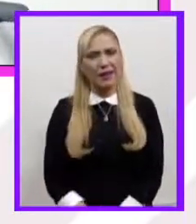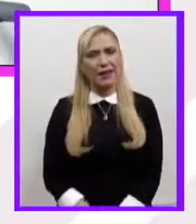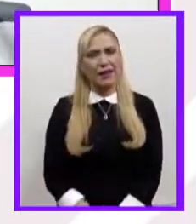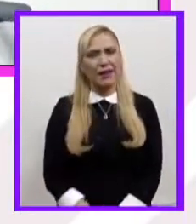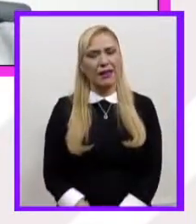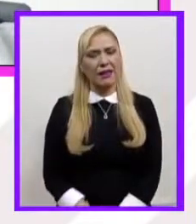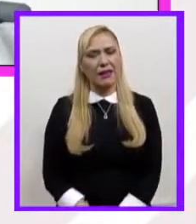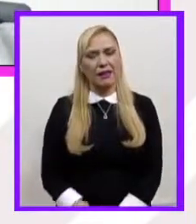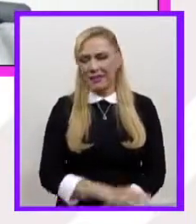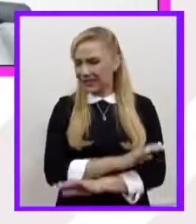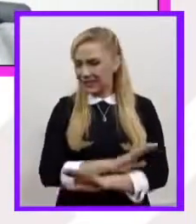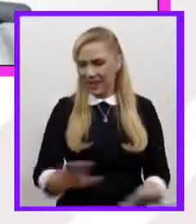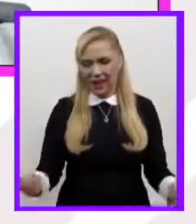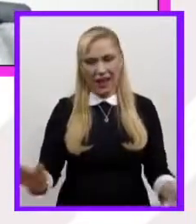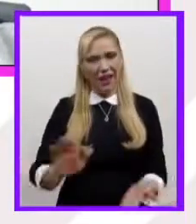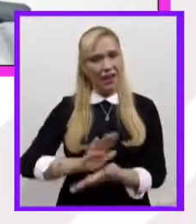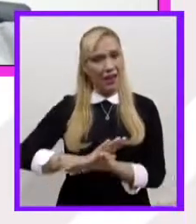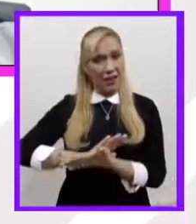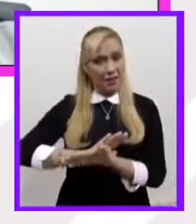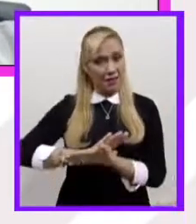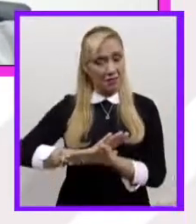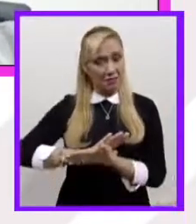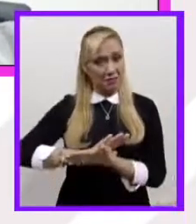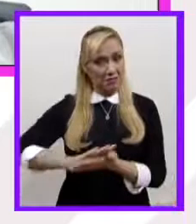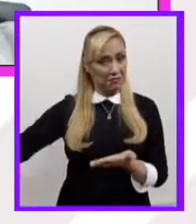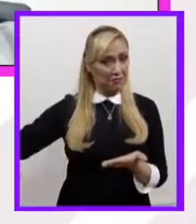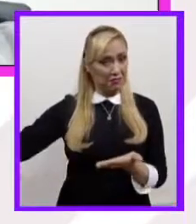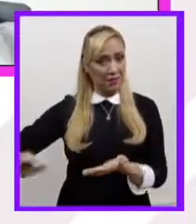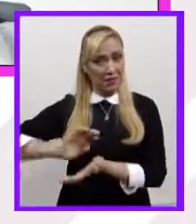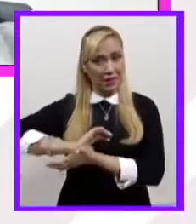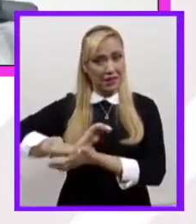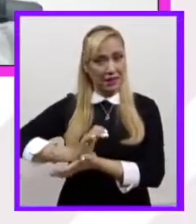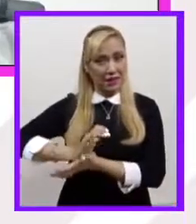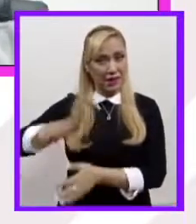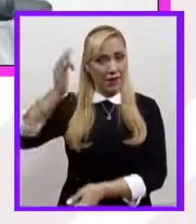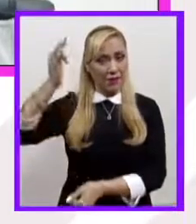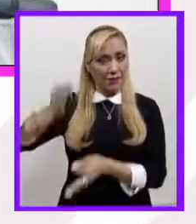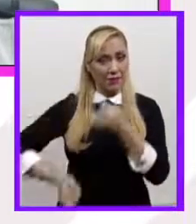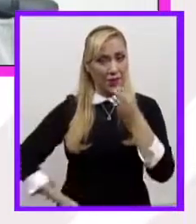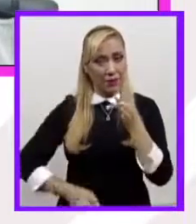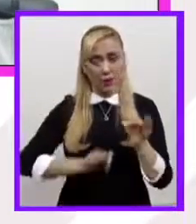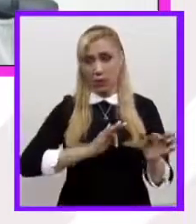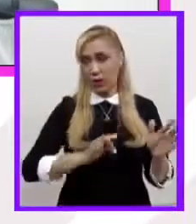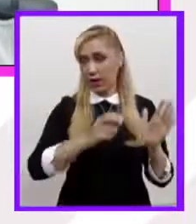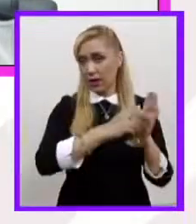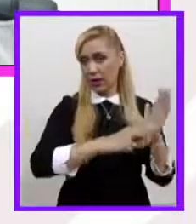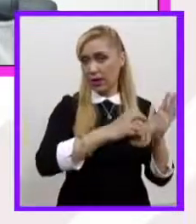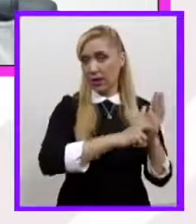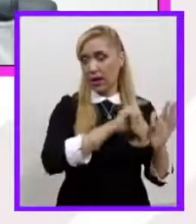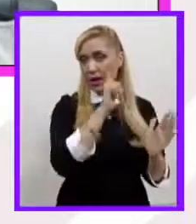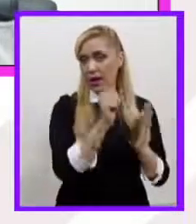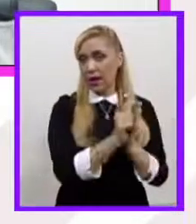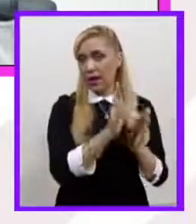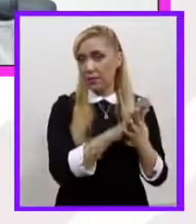acabar con la discriminación no implica reformar el Código Penal, sino esto, tener una visión más